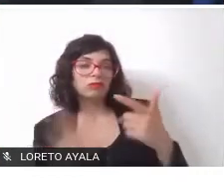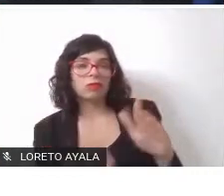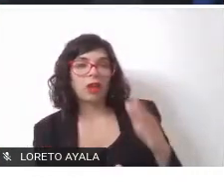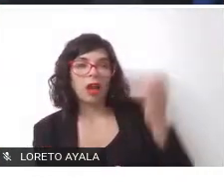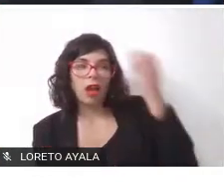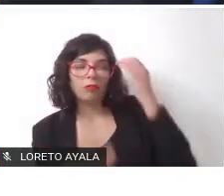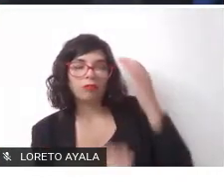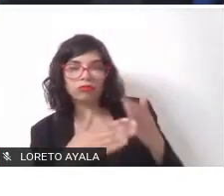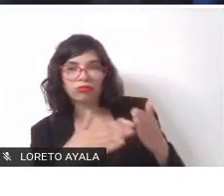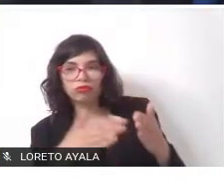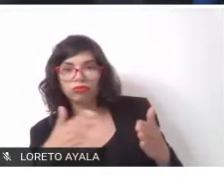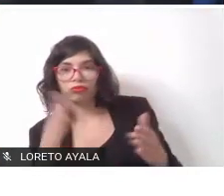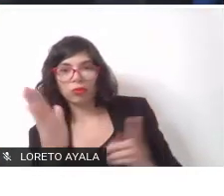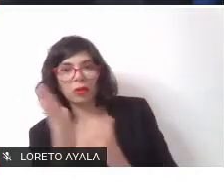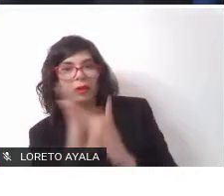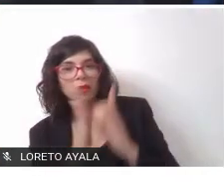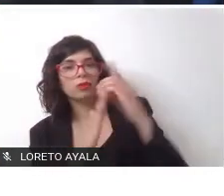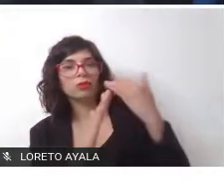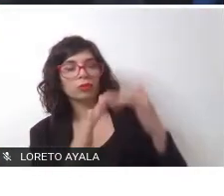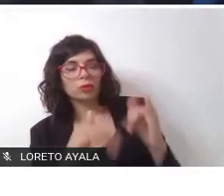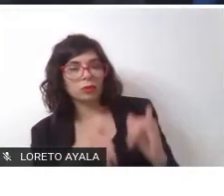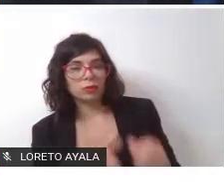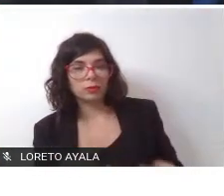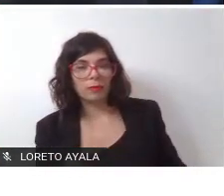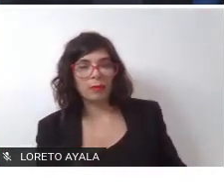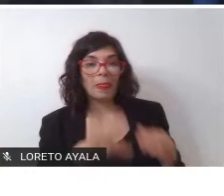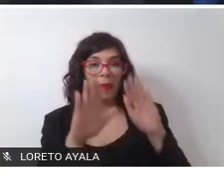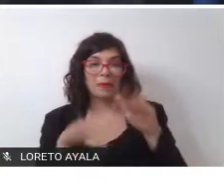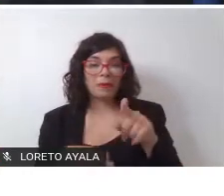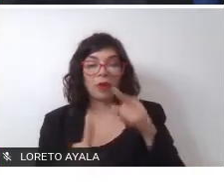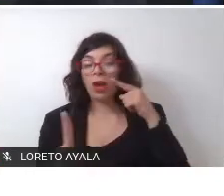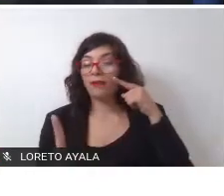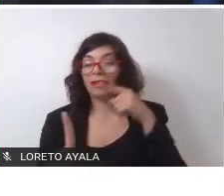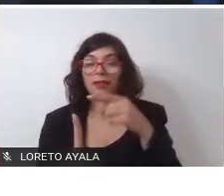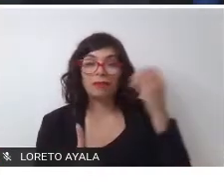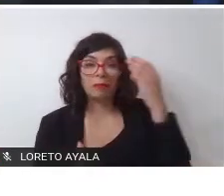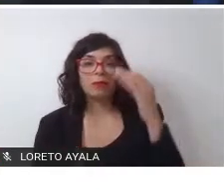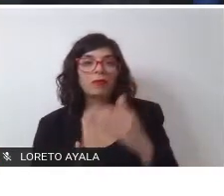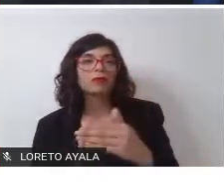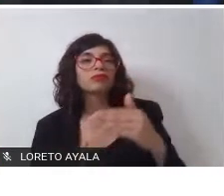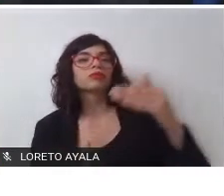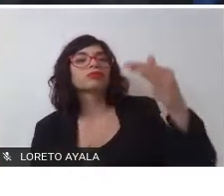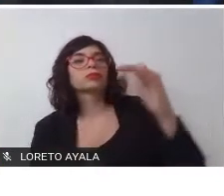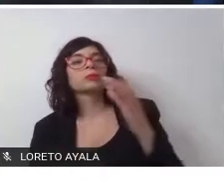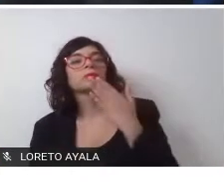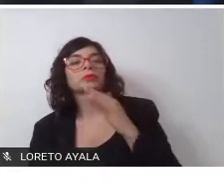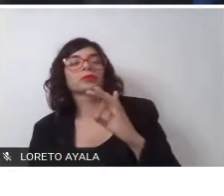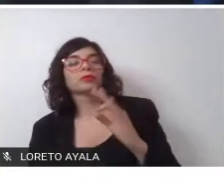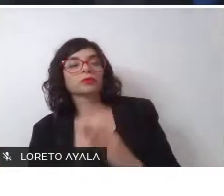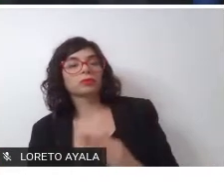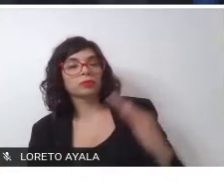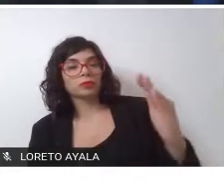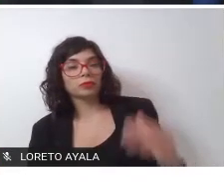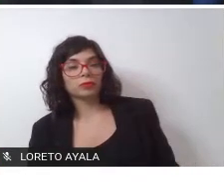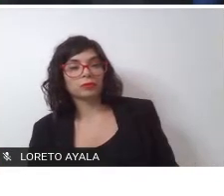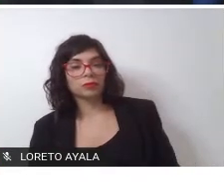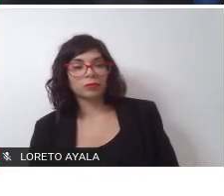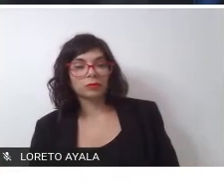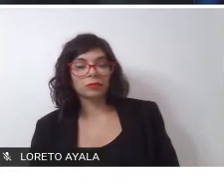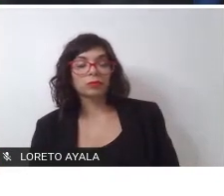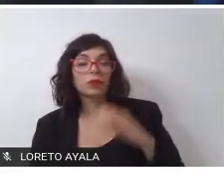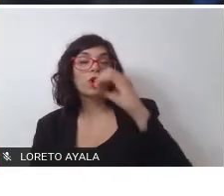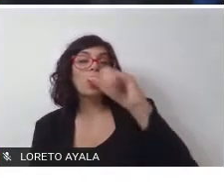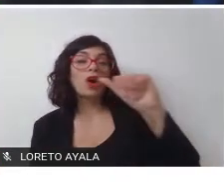verdad en el mismo objetivo de aprendizaje pudo ir progresando. ¿Ya? También tiene lo A6, que también